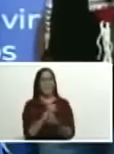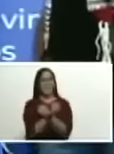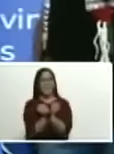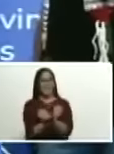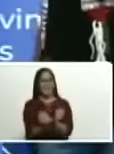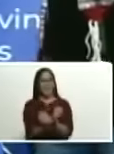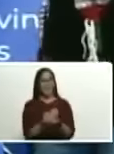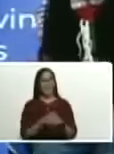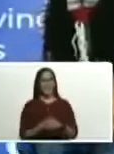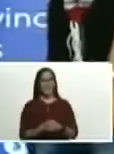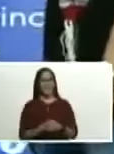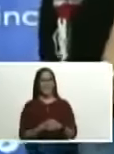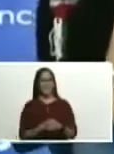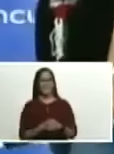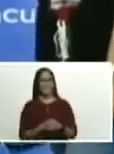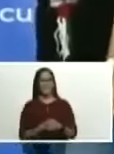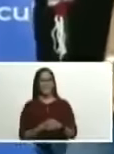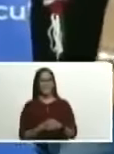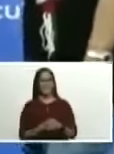Ah.